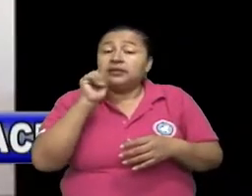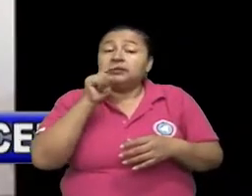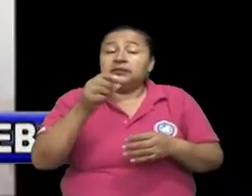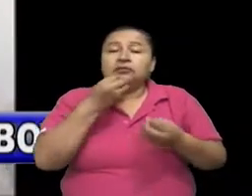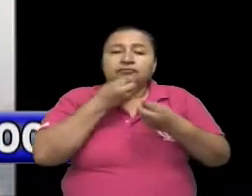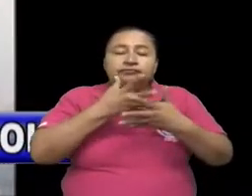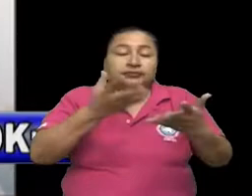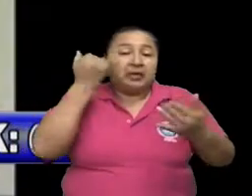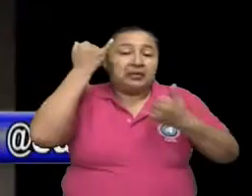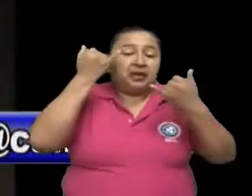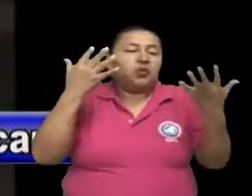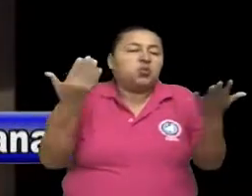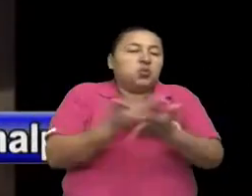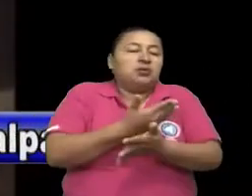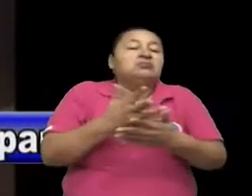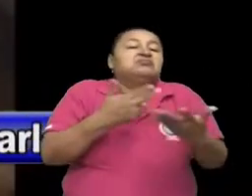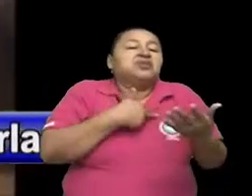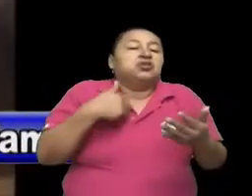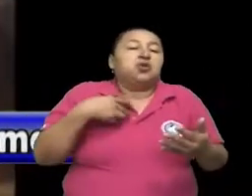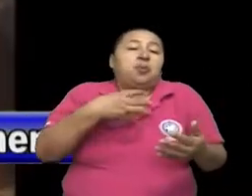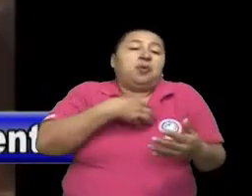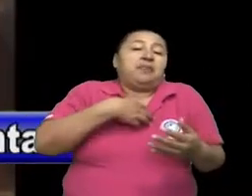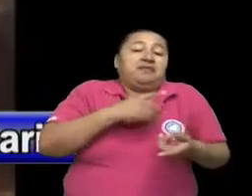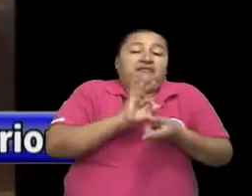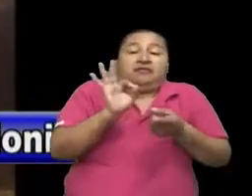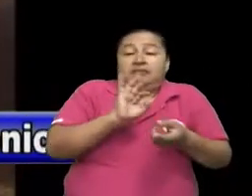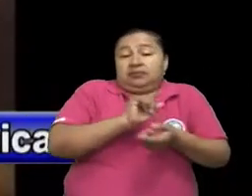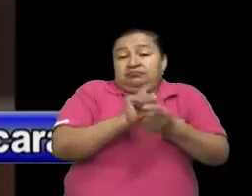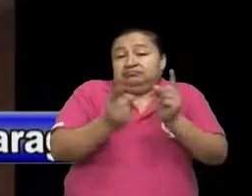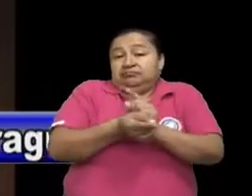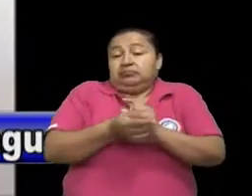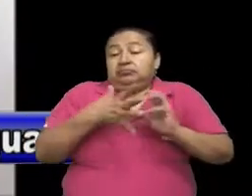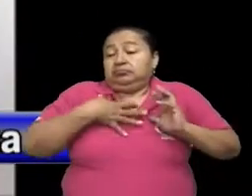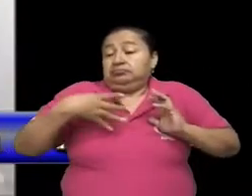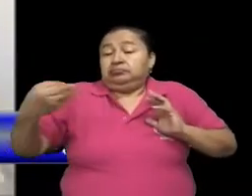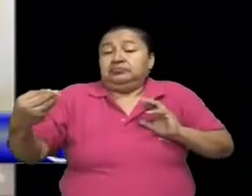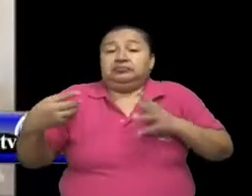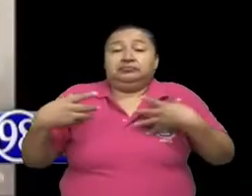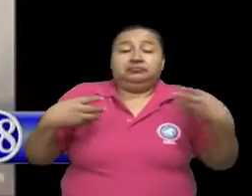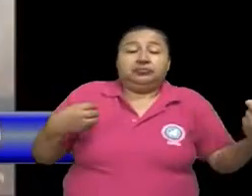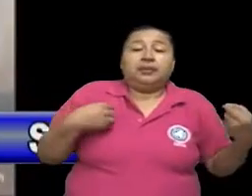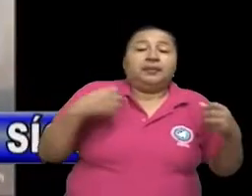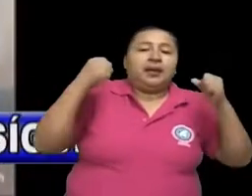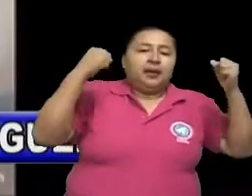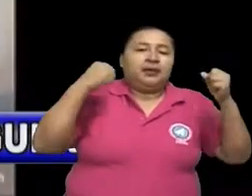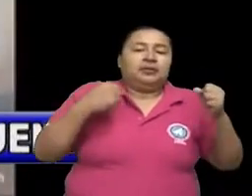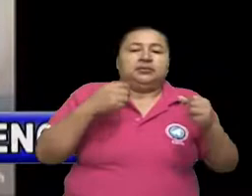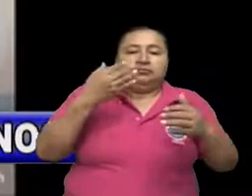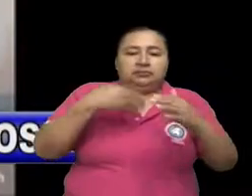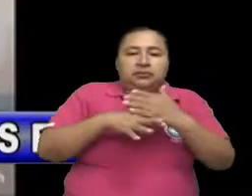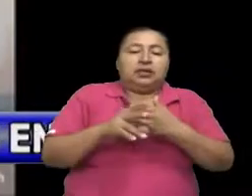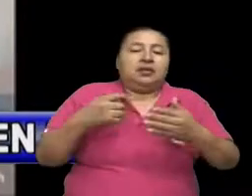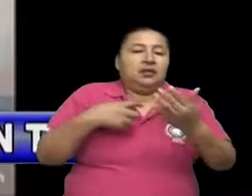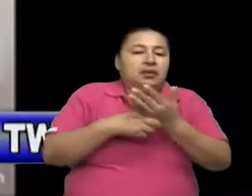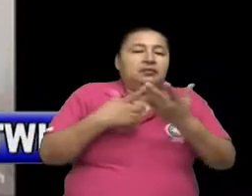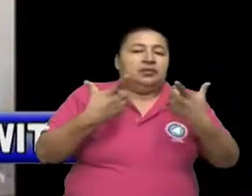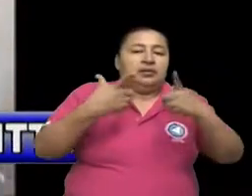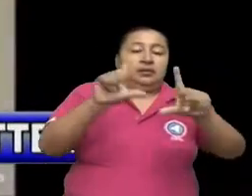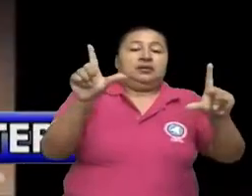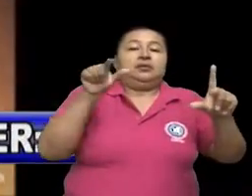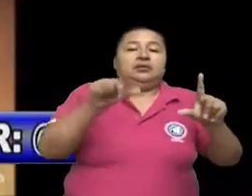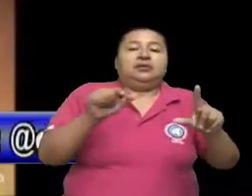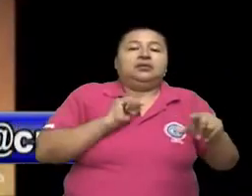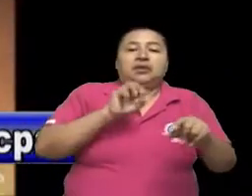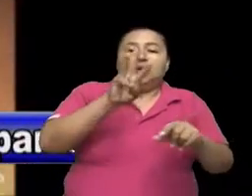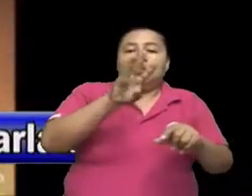su creatividad haciendo su propia versión clonada. El reto fue creado para ganar entradas de lanzamiento de la película de